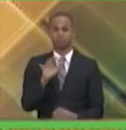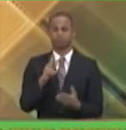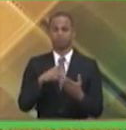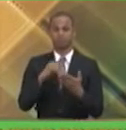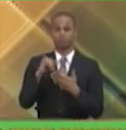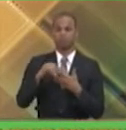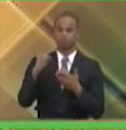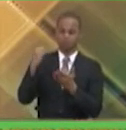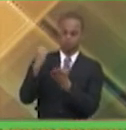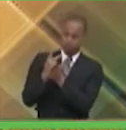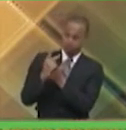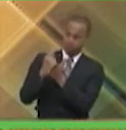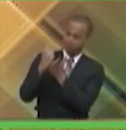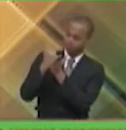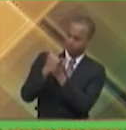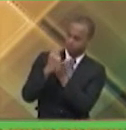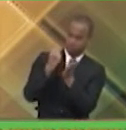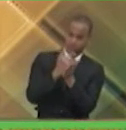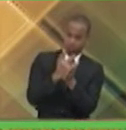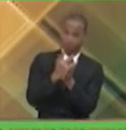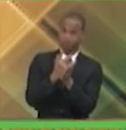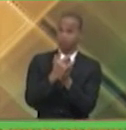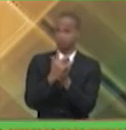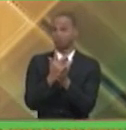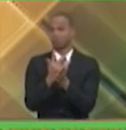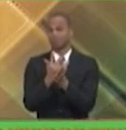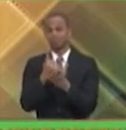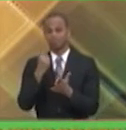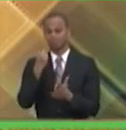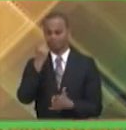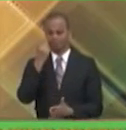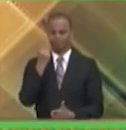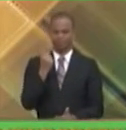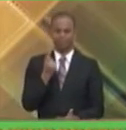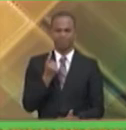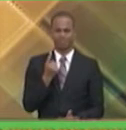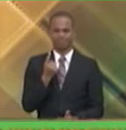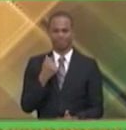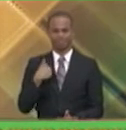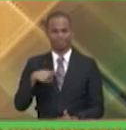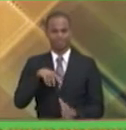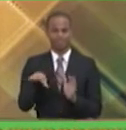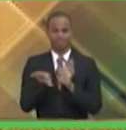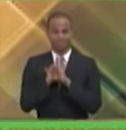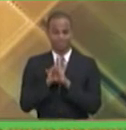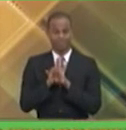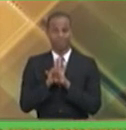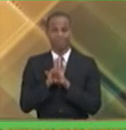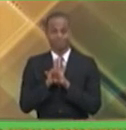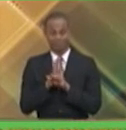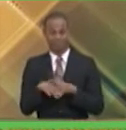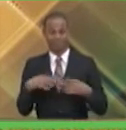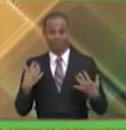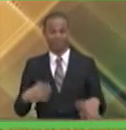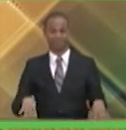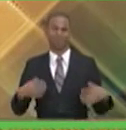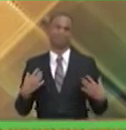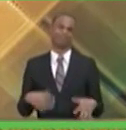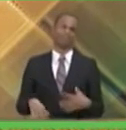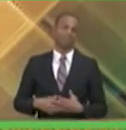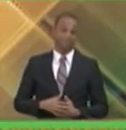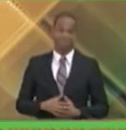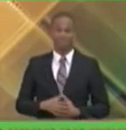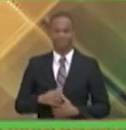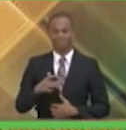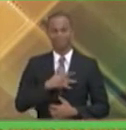fueron aprobados y en el cual nosotros fuimos seleccionados. Nos sentimos más que orgullosos y sobre